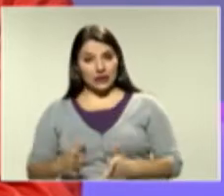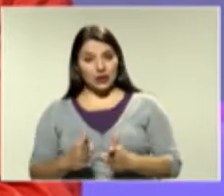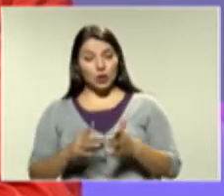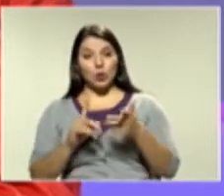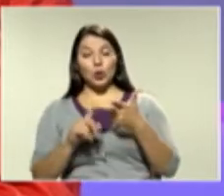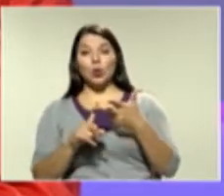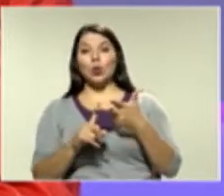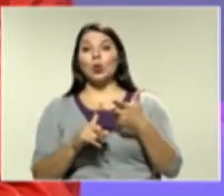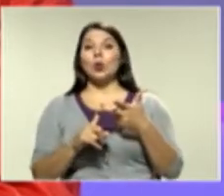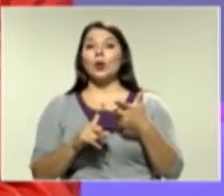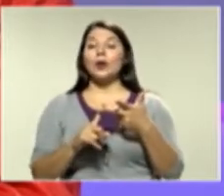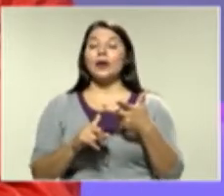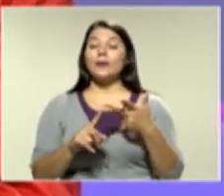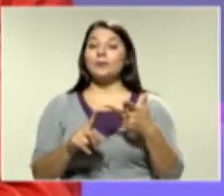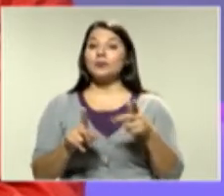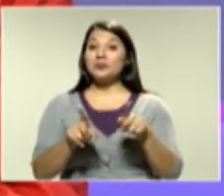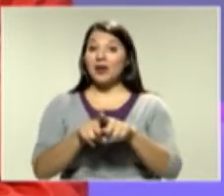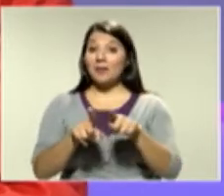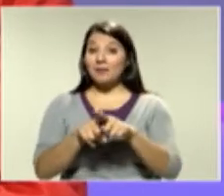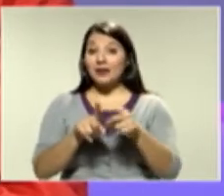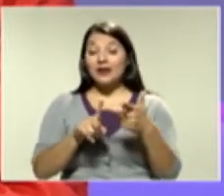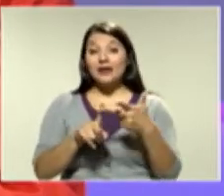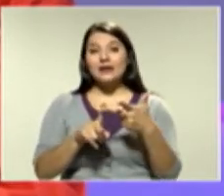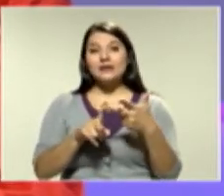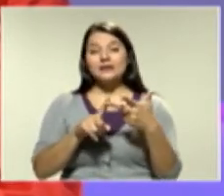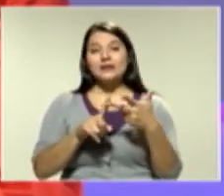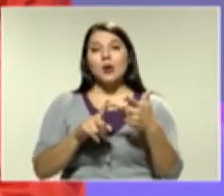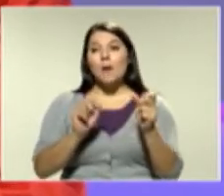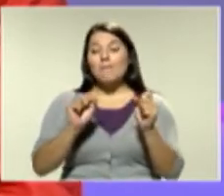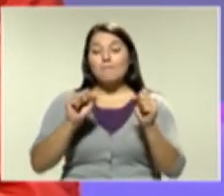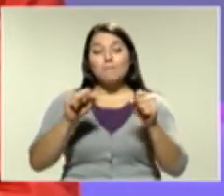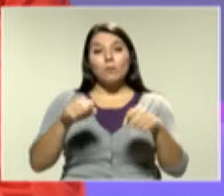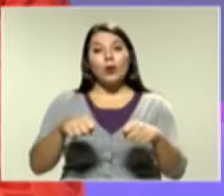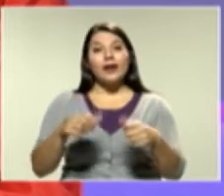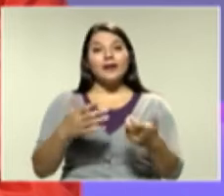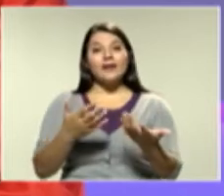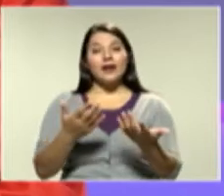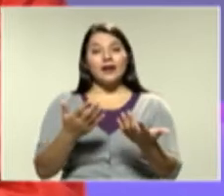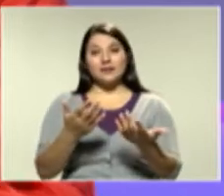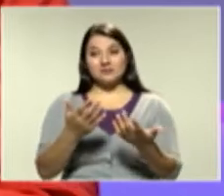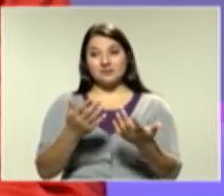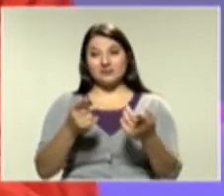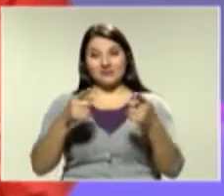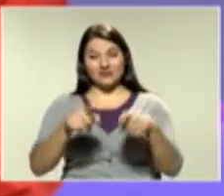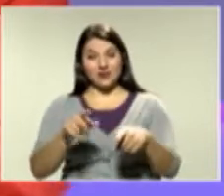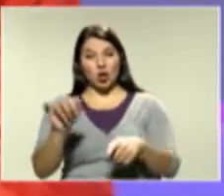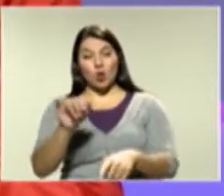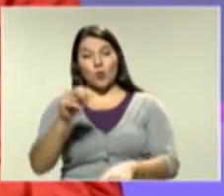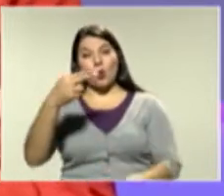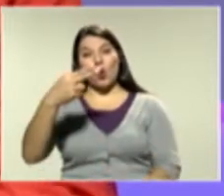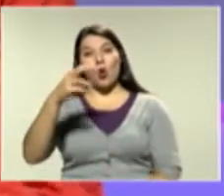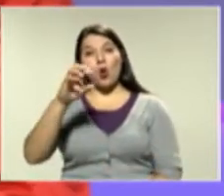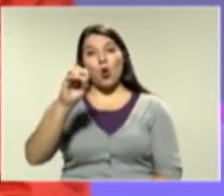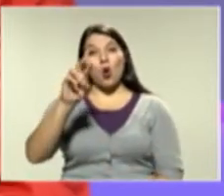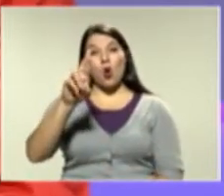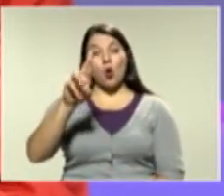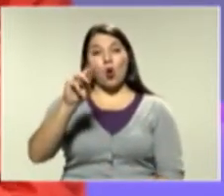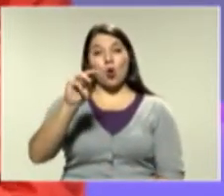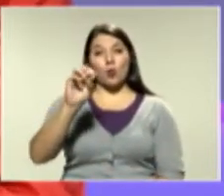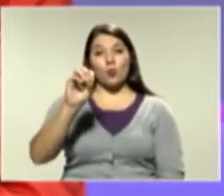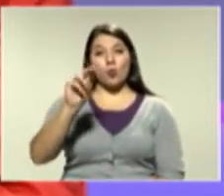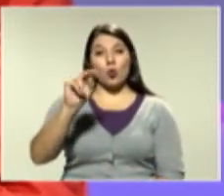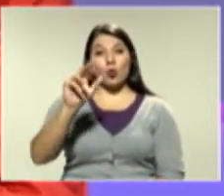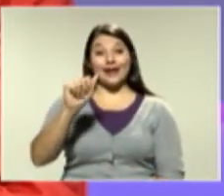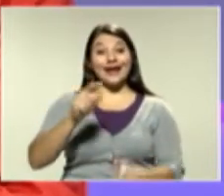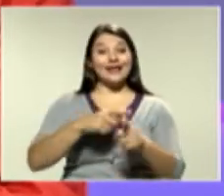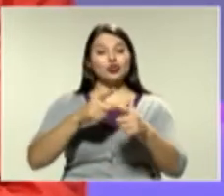incluso, bueno, pueden ser disruptores endocrinos, o sea, comportarse como hormonas, entonces causan un desequilibrio hormonal en